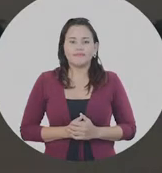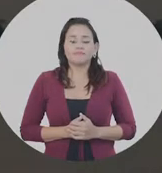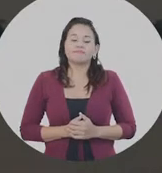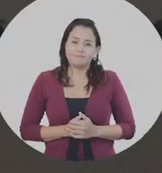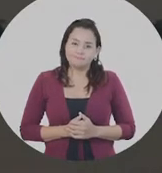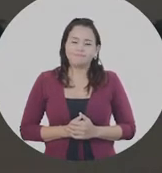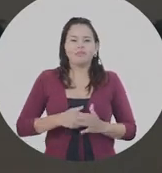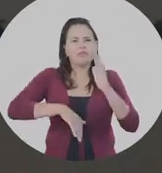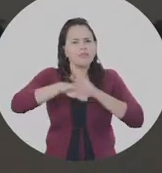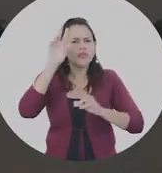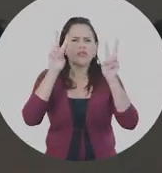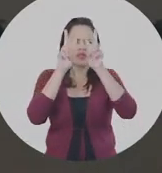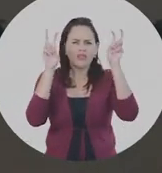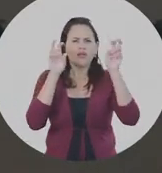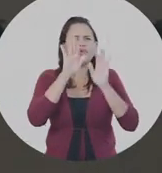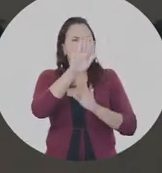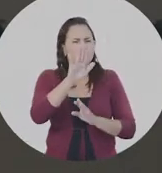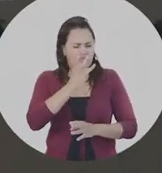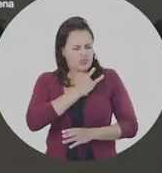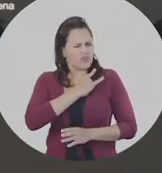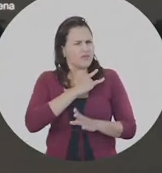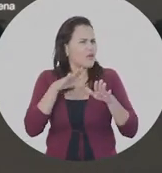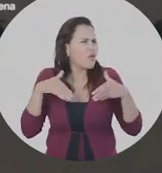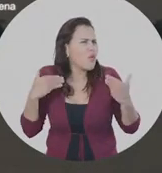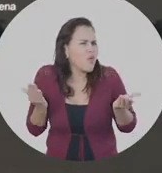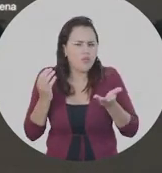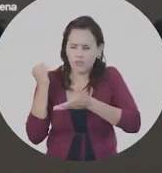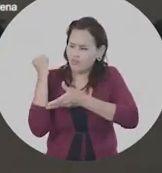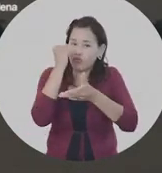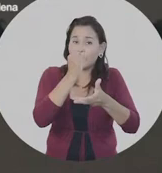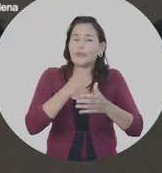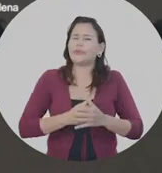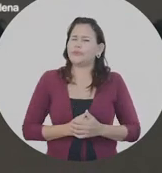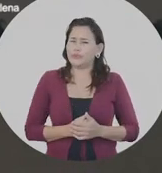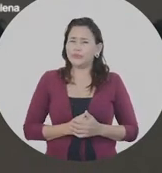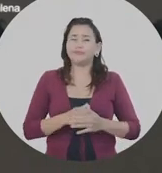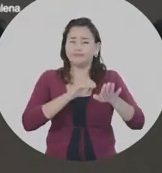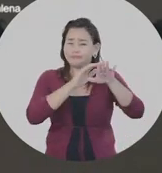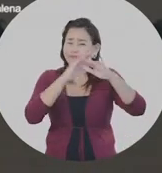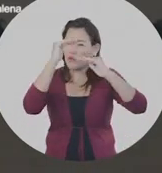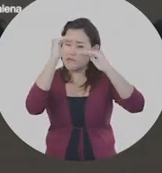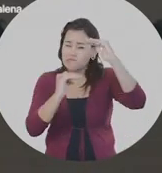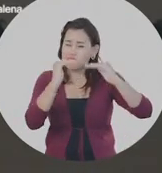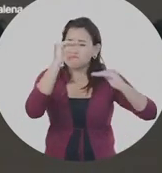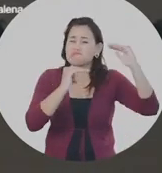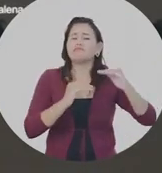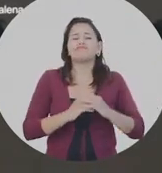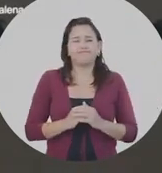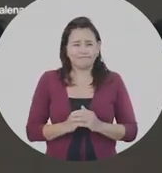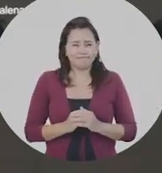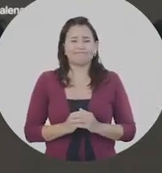Respecto a la financiación de la educación superior, existe una gran asimetría estructural en las transferencias